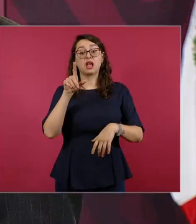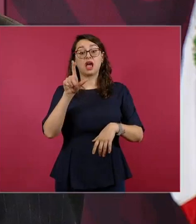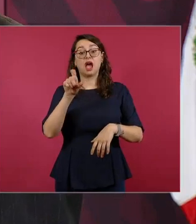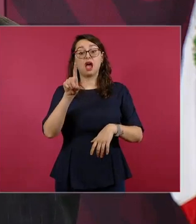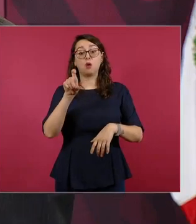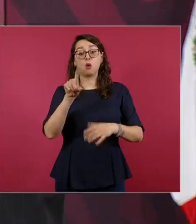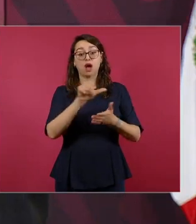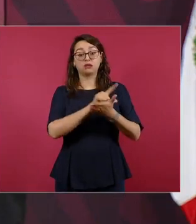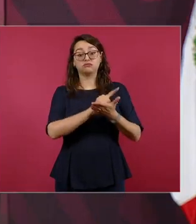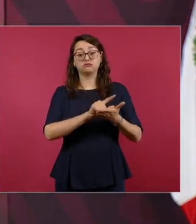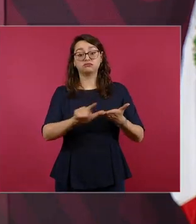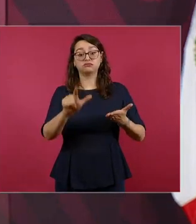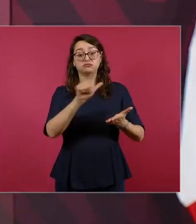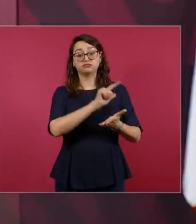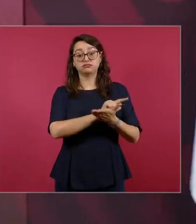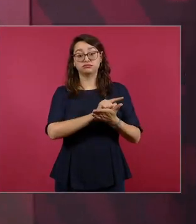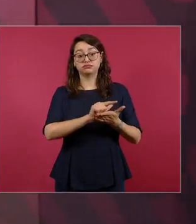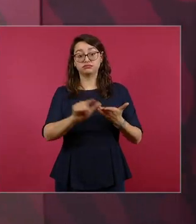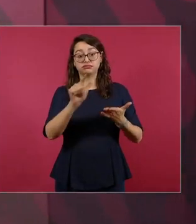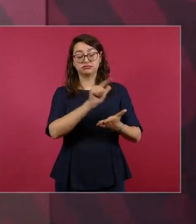para la salud